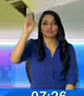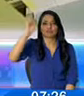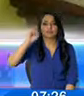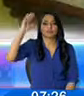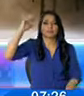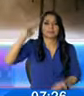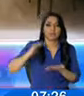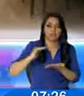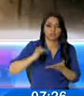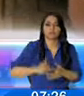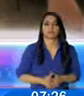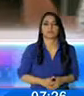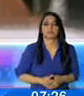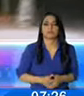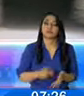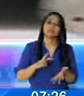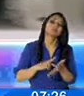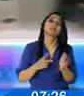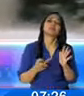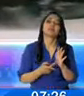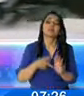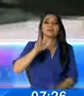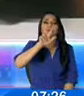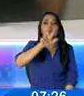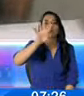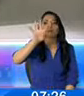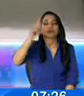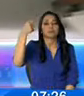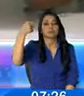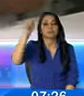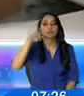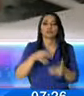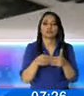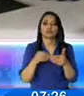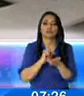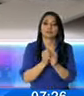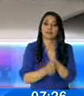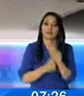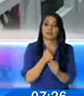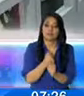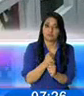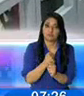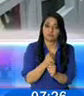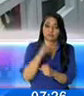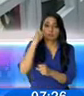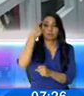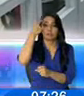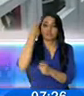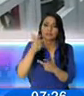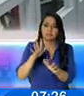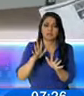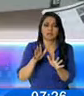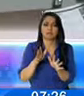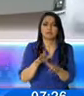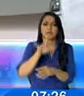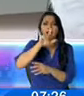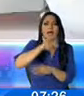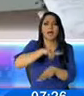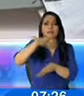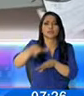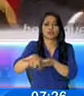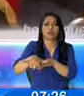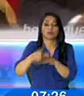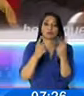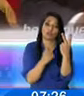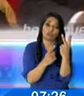10% esto representa alrededor de 34 millones al año el gobierno también busca deshacerse de uno de los dos aviones con los